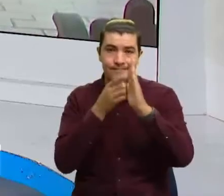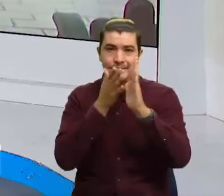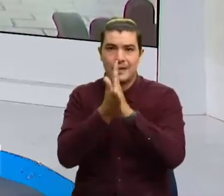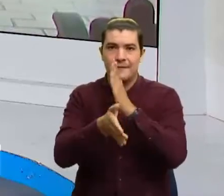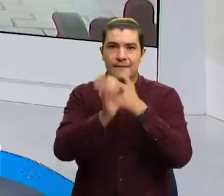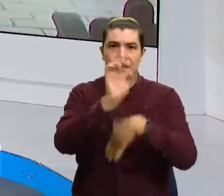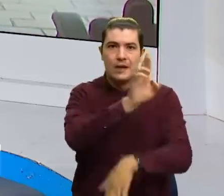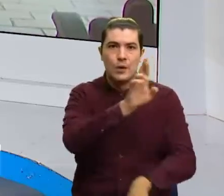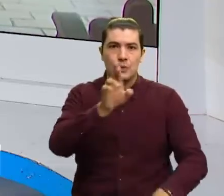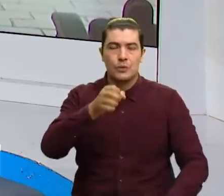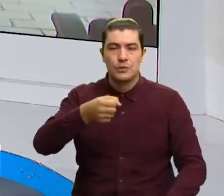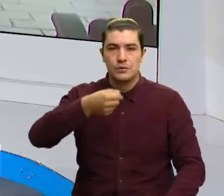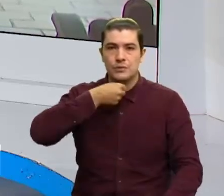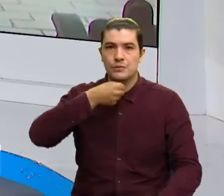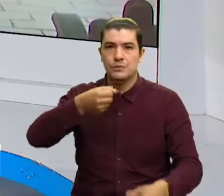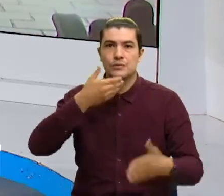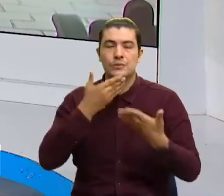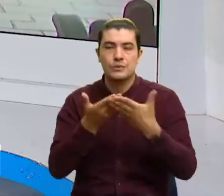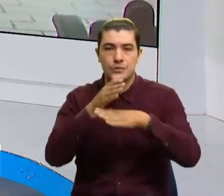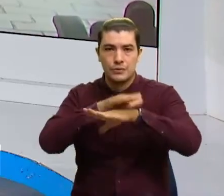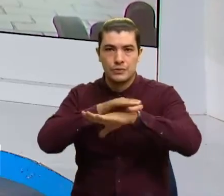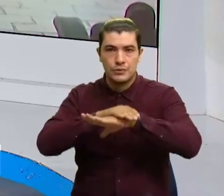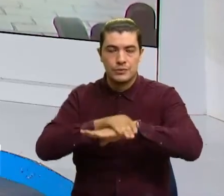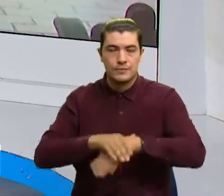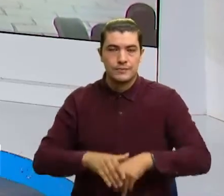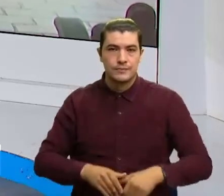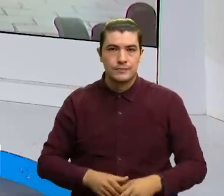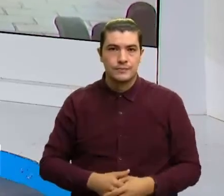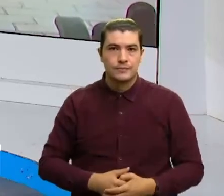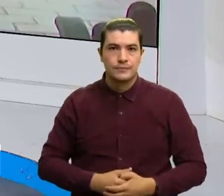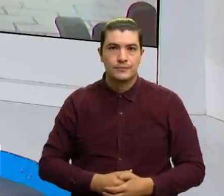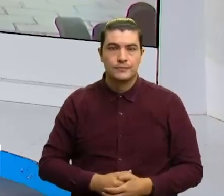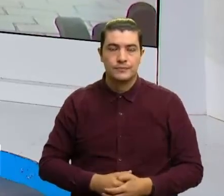desde Cúcuta, norte de Santander. Yo soy Diana López. Para Oriente Noticias, estamos informando.